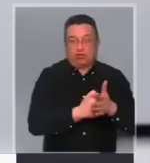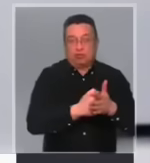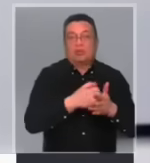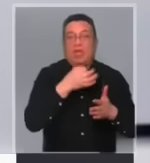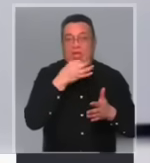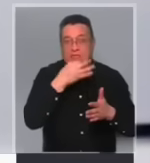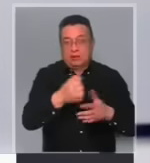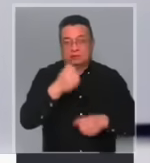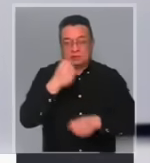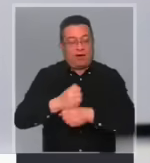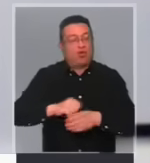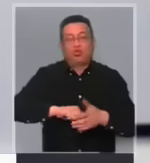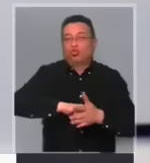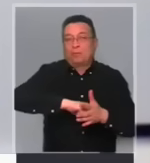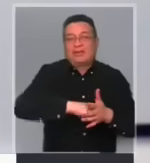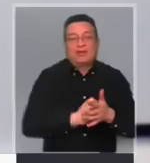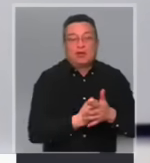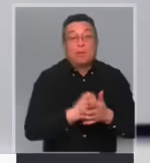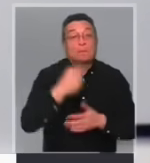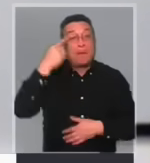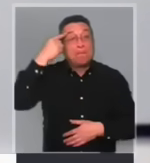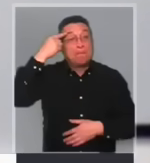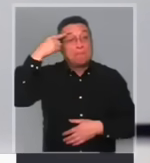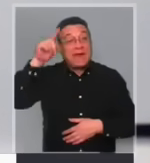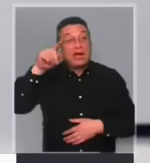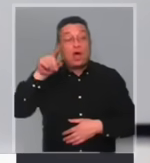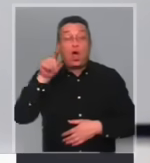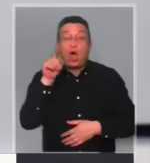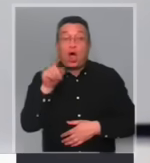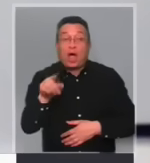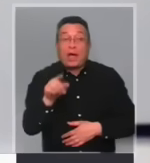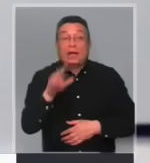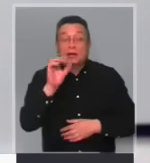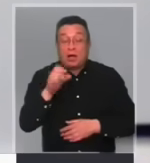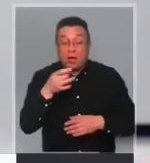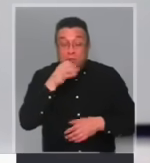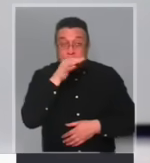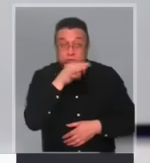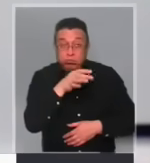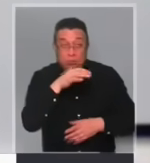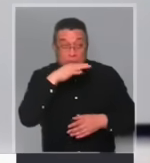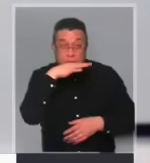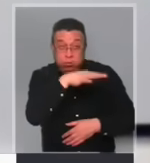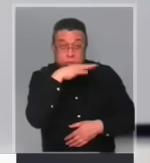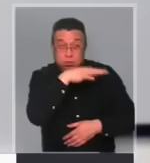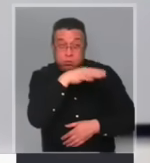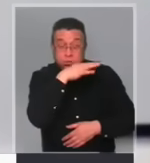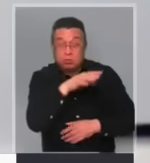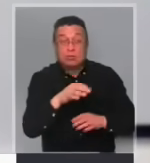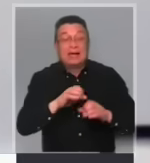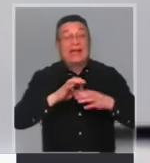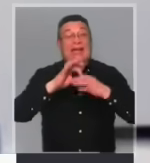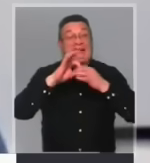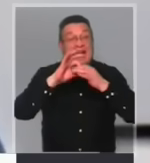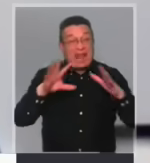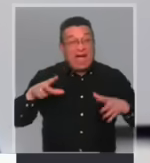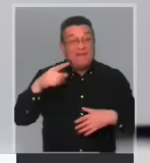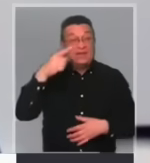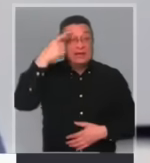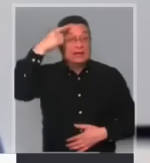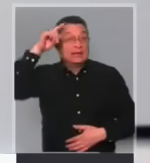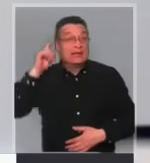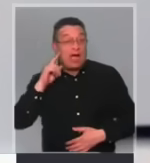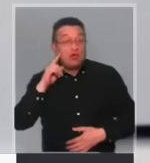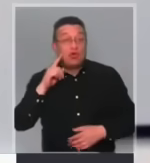del empleo, pero en casos de que esa violación de secreto pudiera generar un grave daño, ¿cierto?, a la